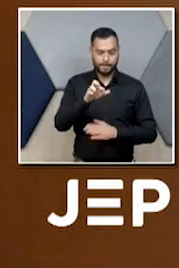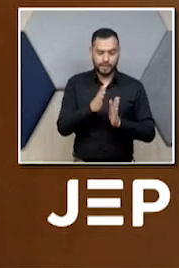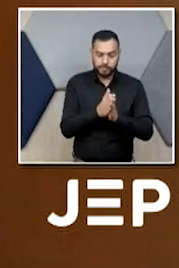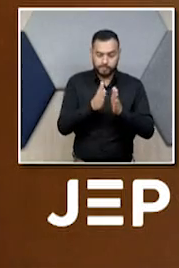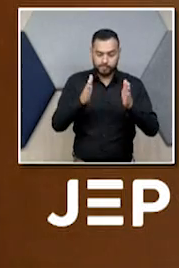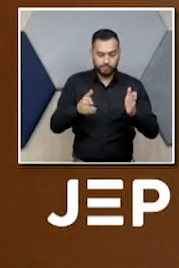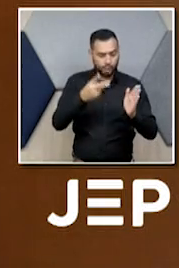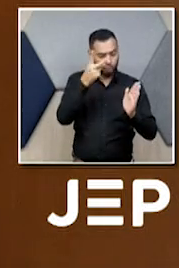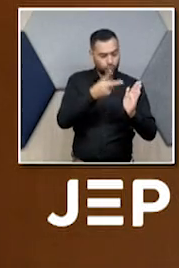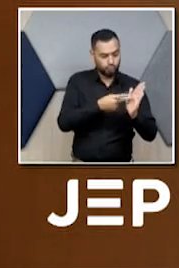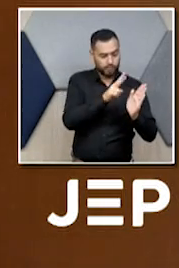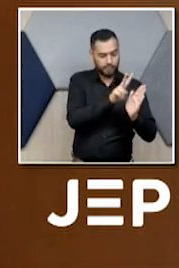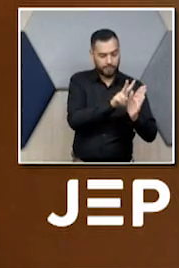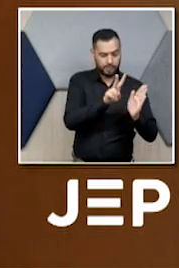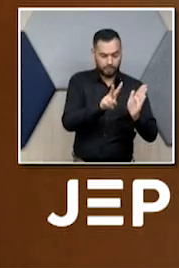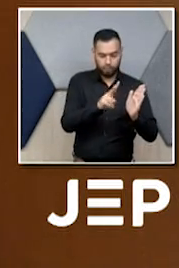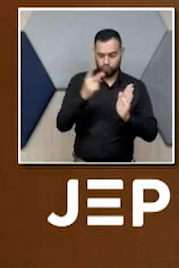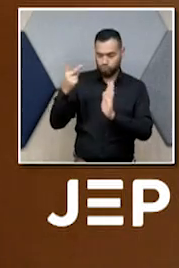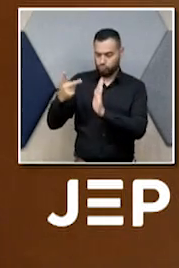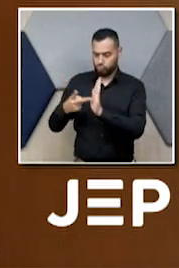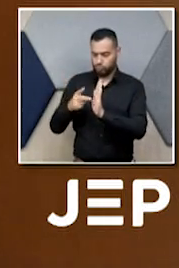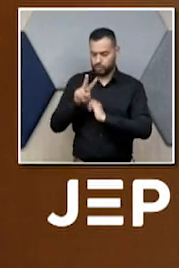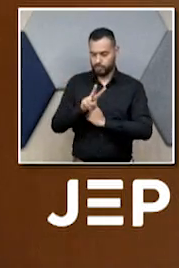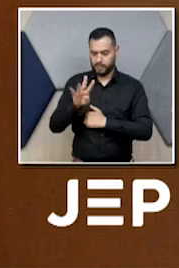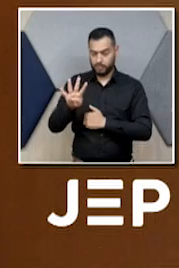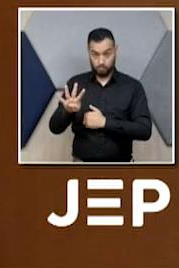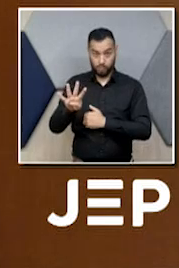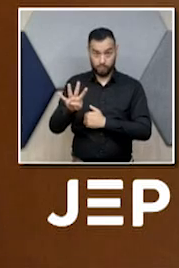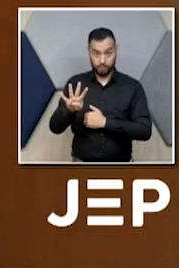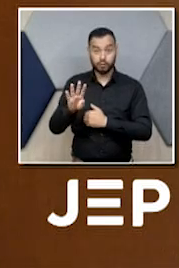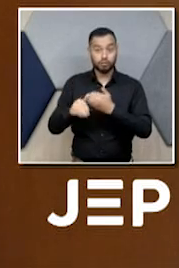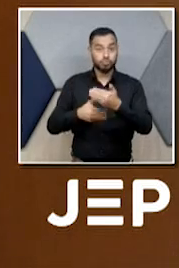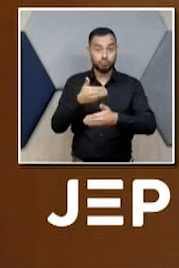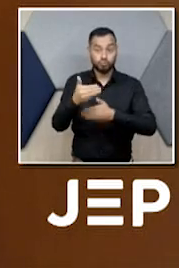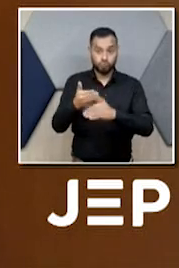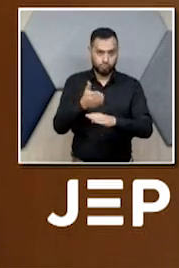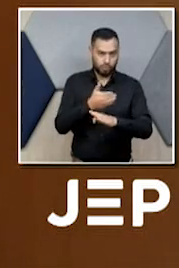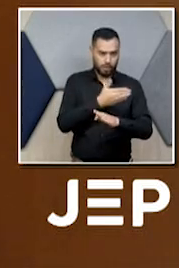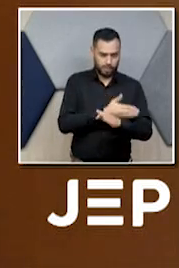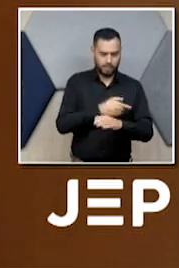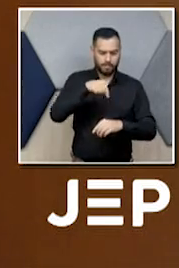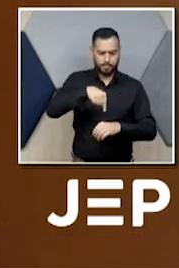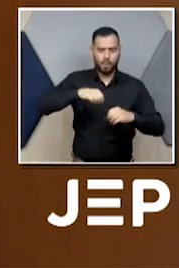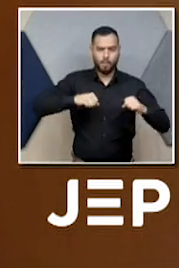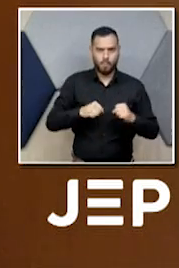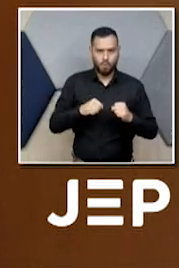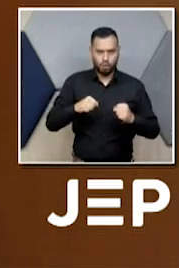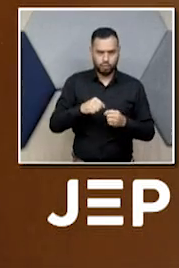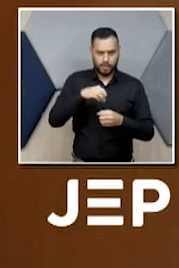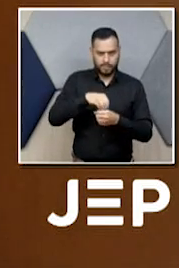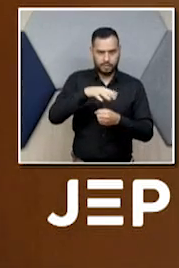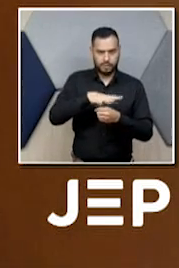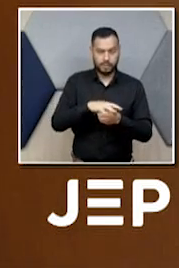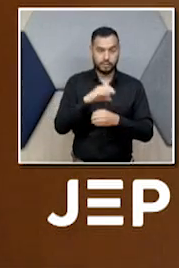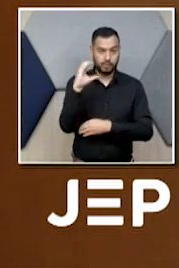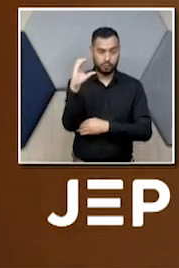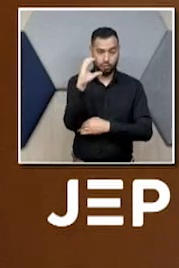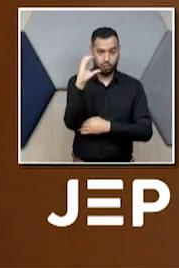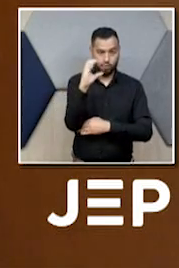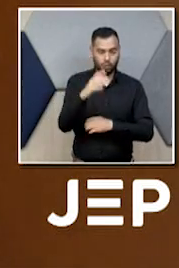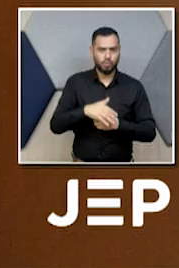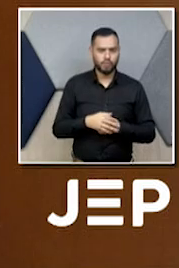2022-2024. En cumplimiento de lo anterior, en Bogotá, Distrito Capital, a los 4 días del mes de noviembre